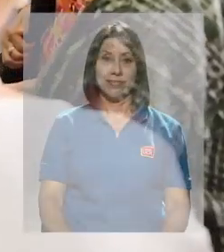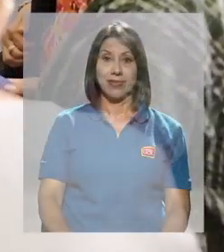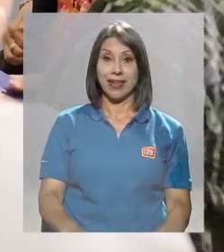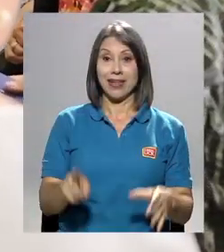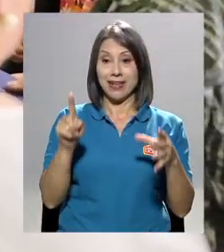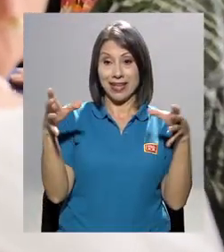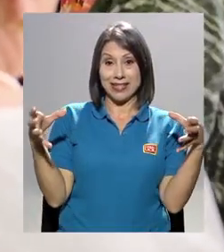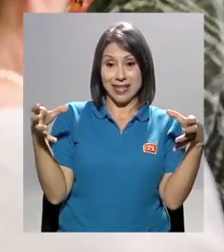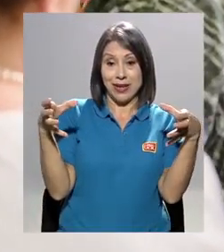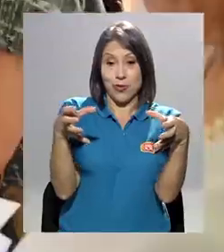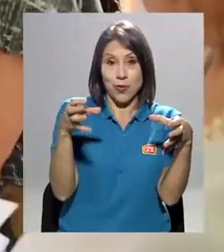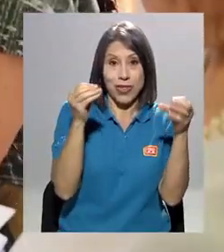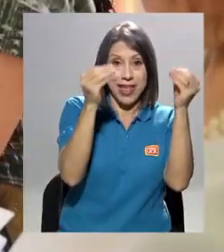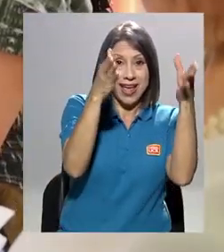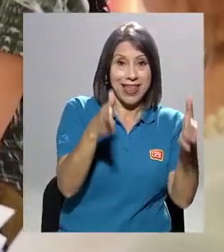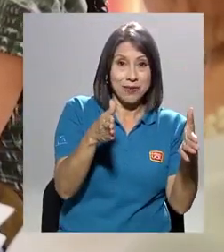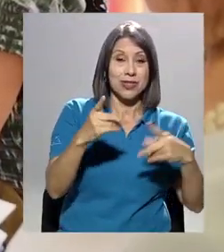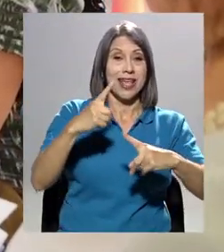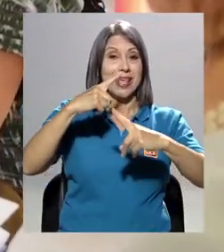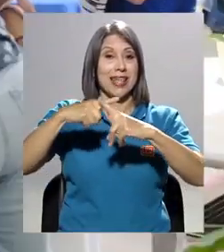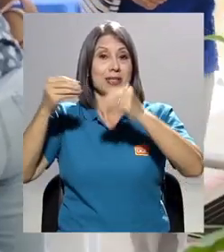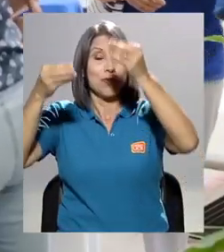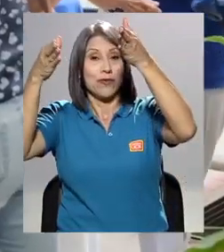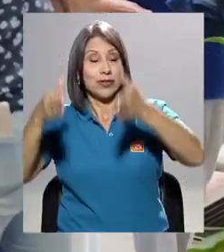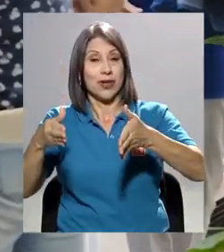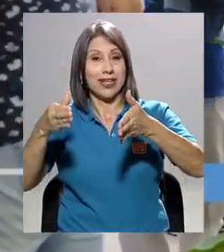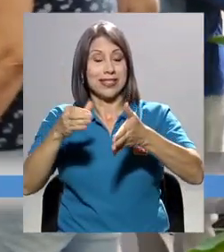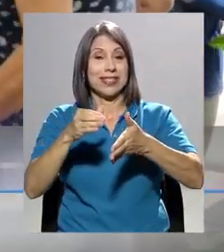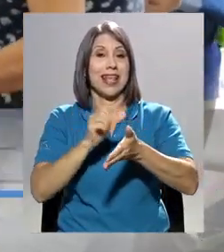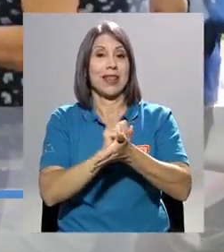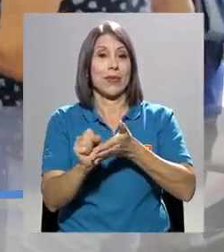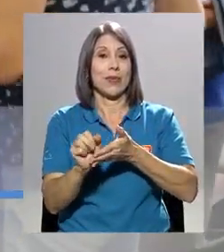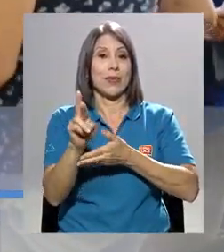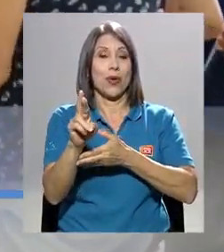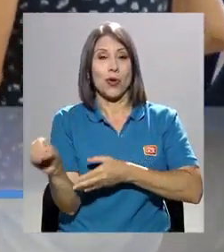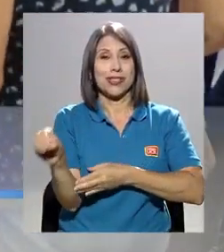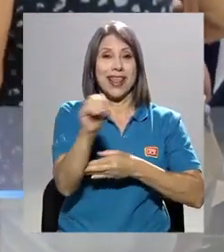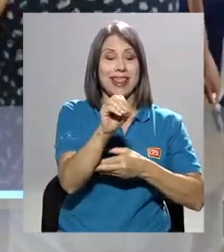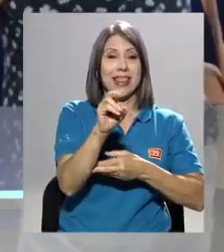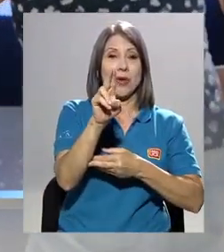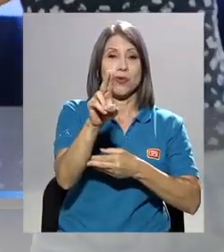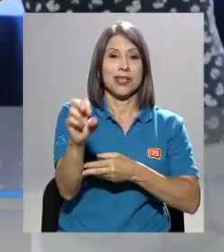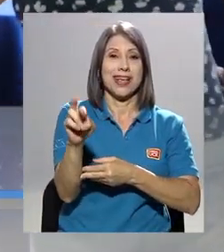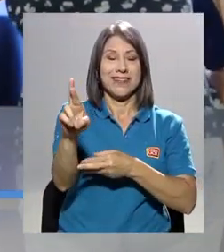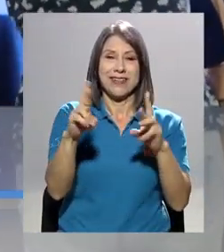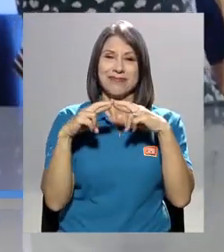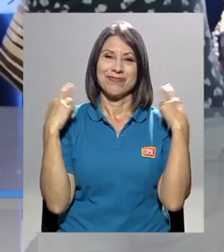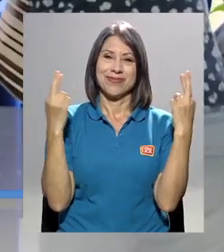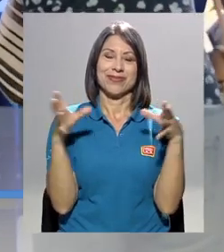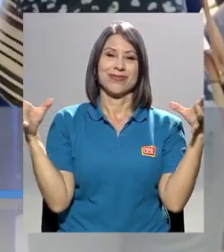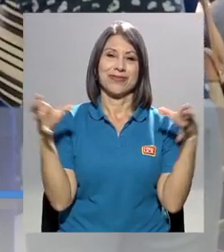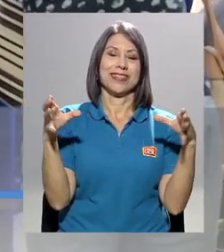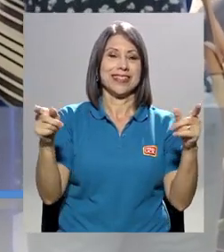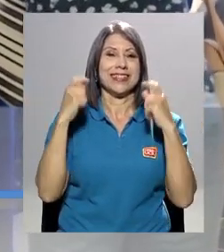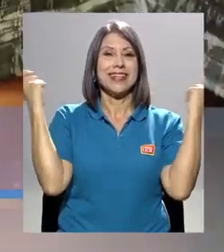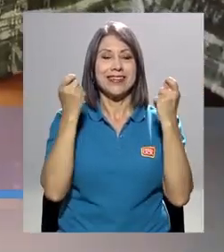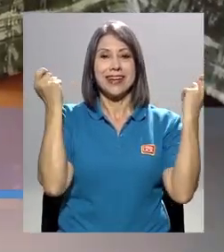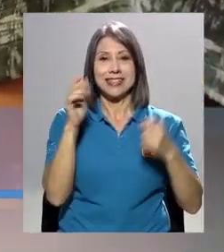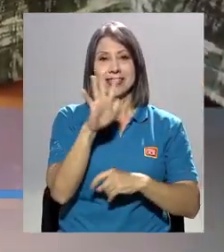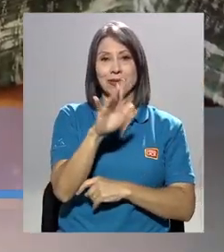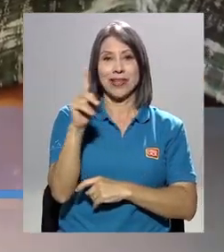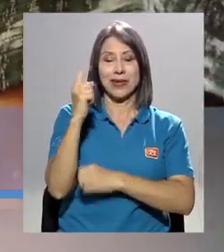Este grupo de académicos y exprofesores de la sede de Occidente de la UCR se reunieron para celebrar los 51 años del